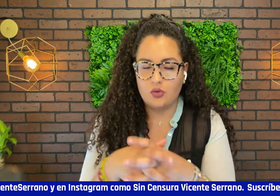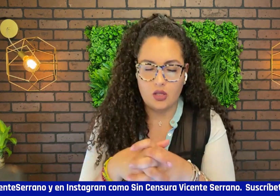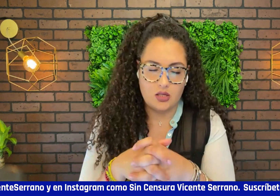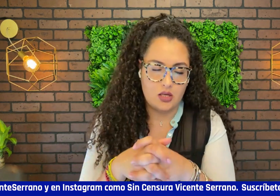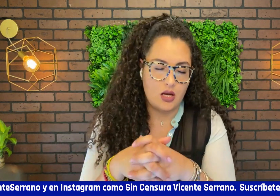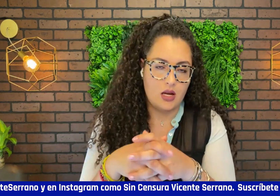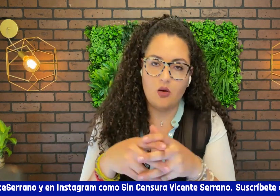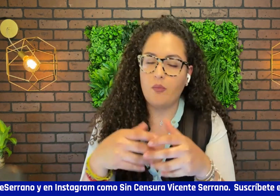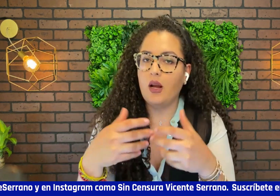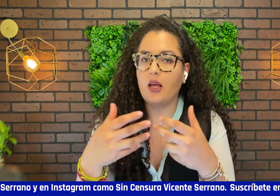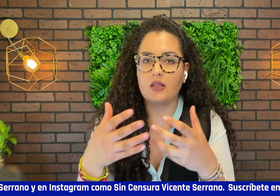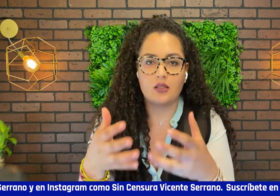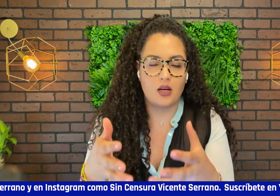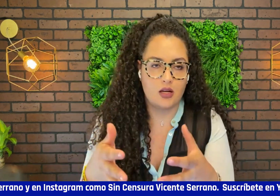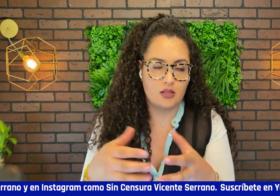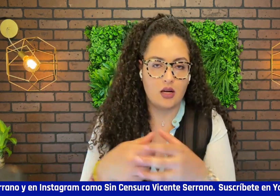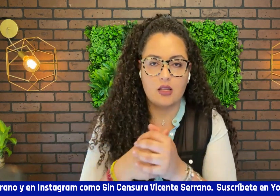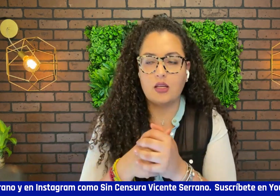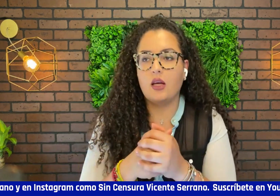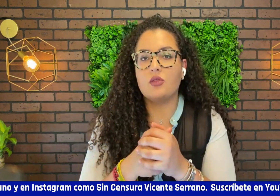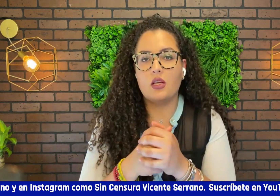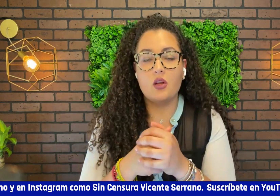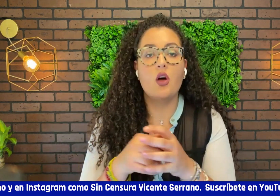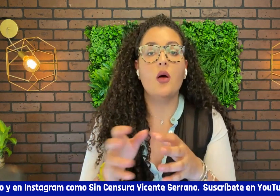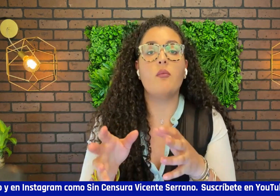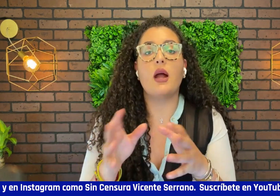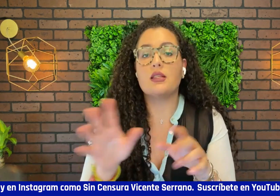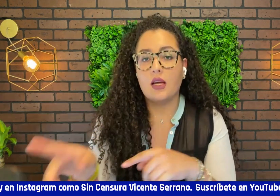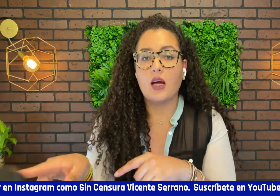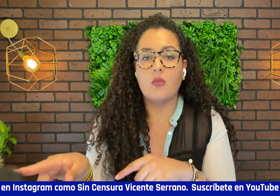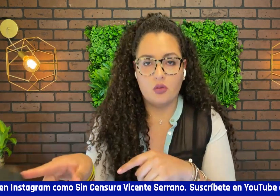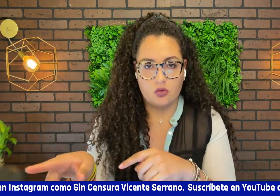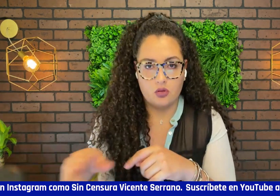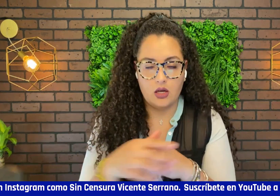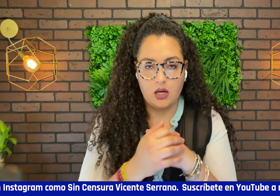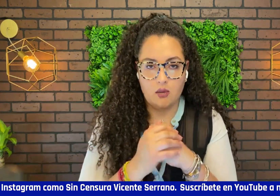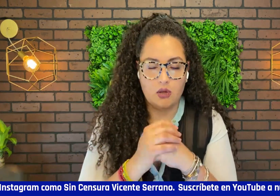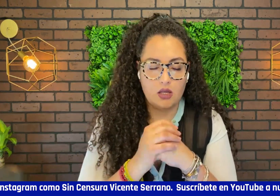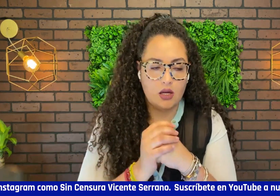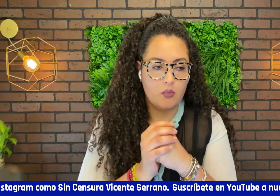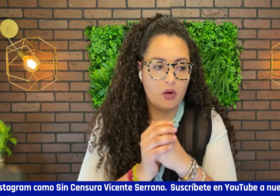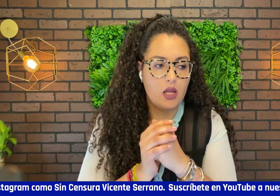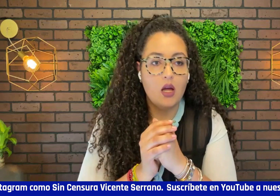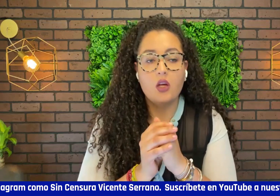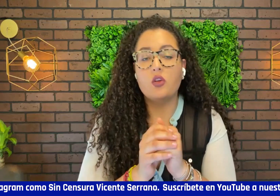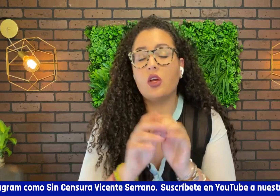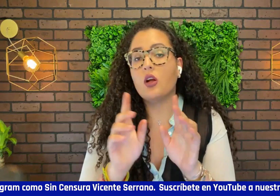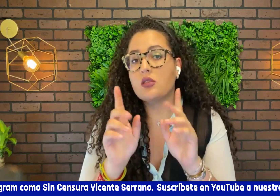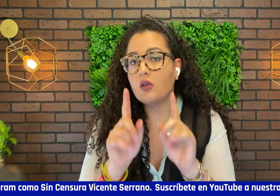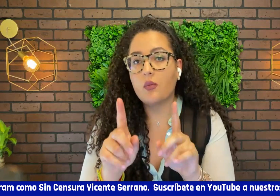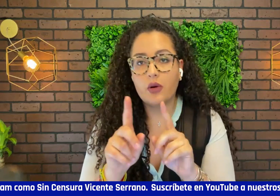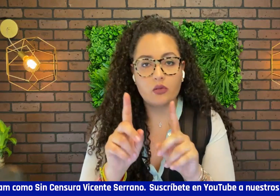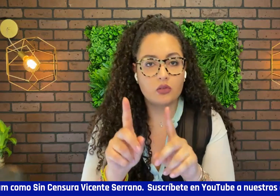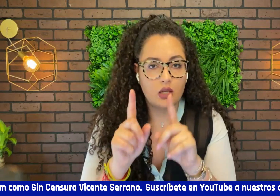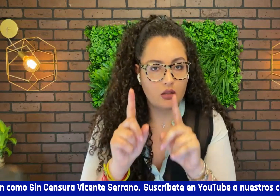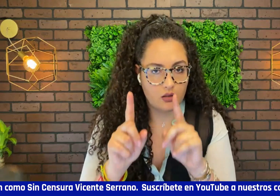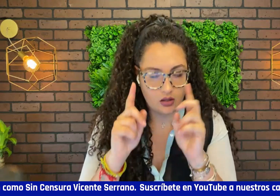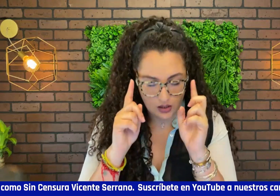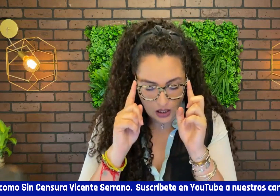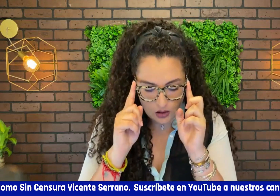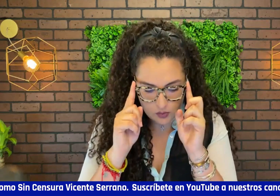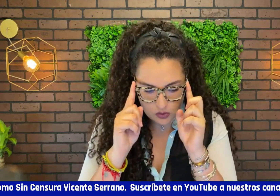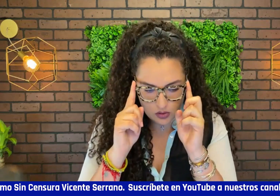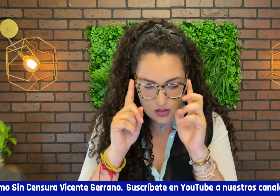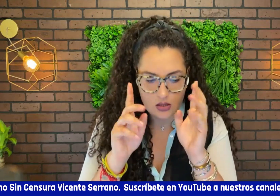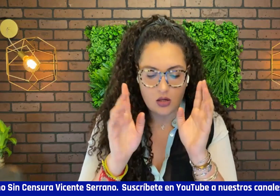exigir justicia, no para que se esclarezcan las causas, no, para sacar votos en la pasada campaña. Yo quiero hacer una pregunta